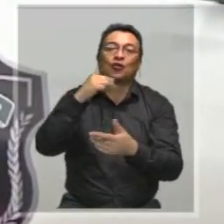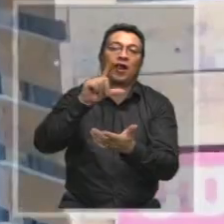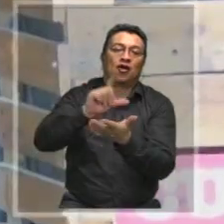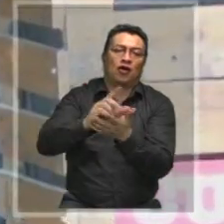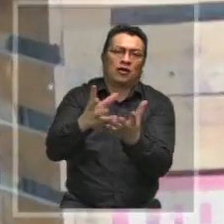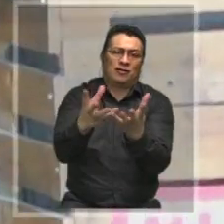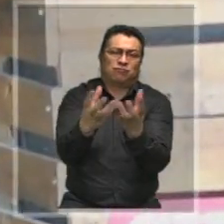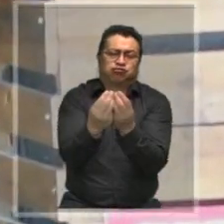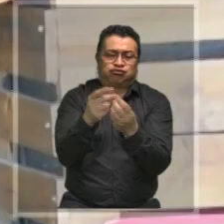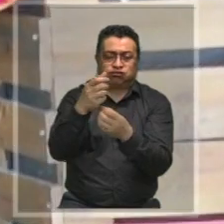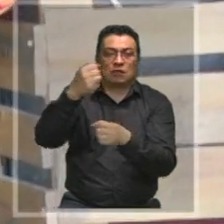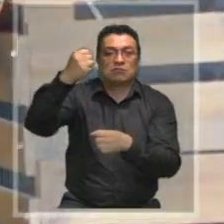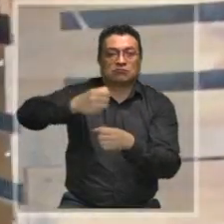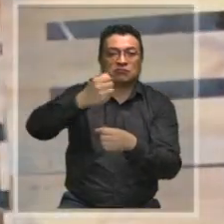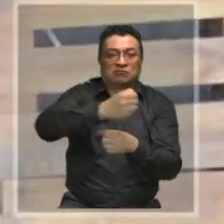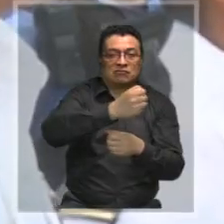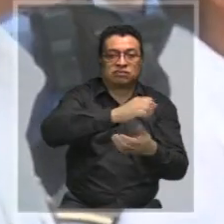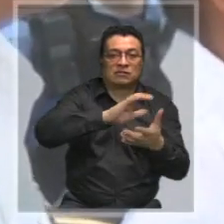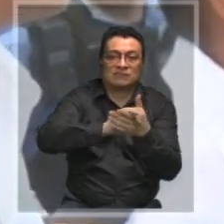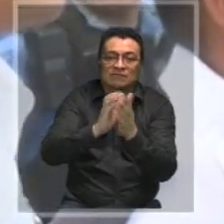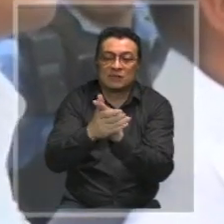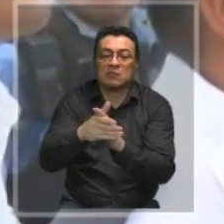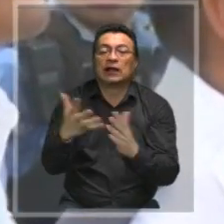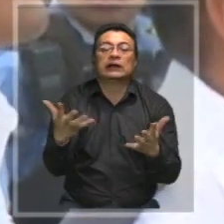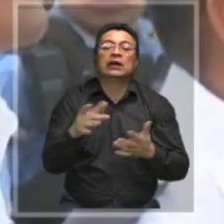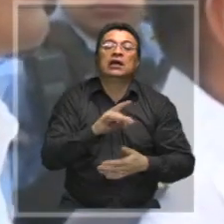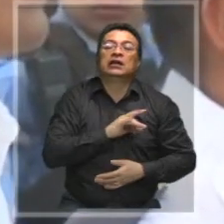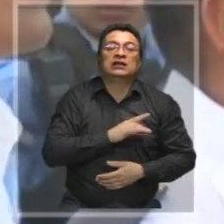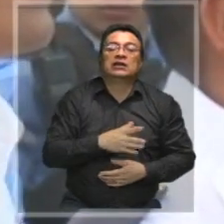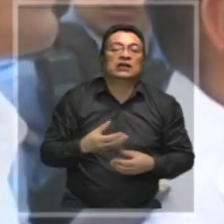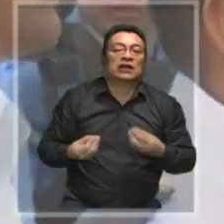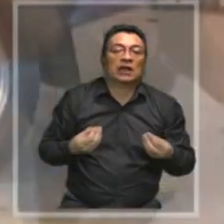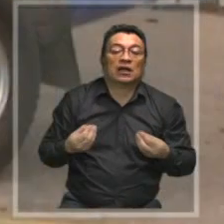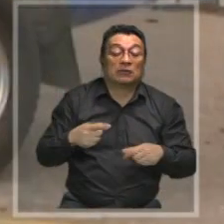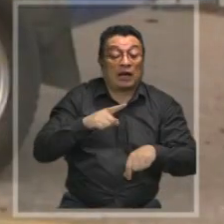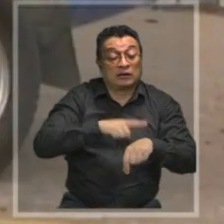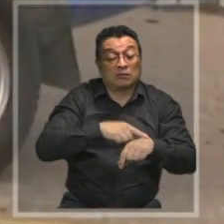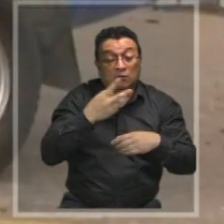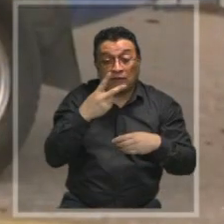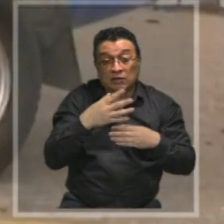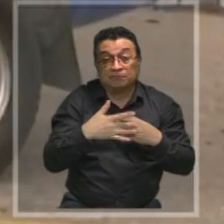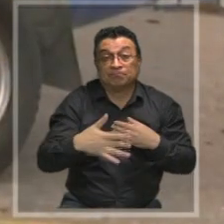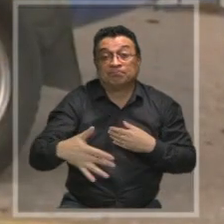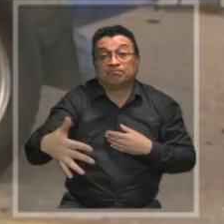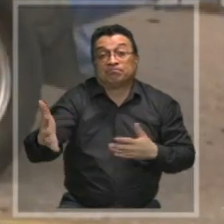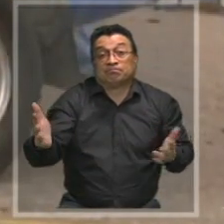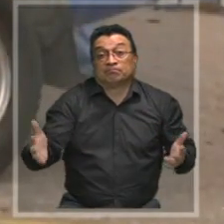abunda el crimen organizado. ¿Qué pasará con Chile? Solo el tiempo lo dirá.